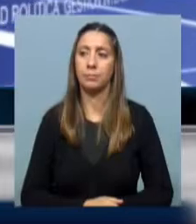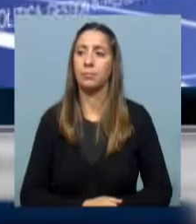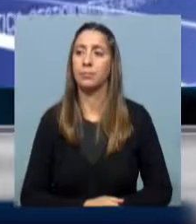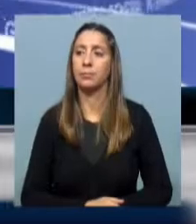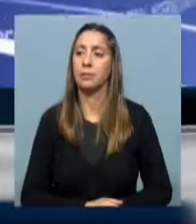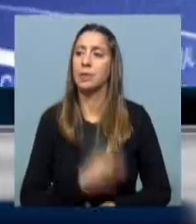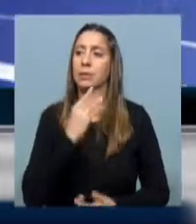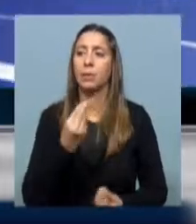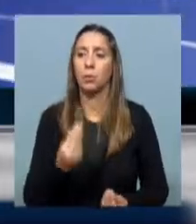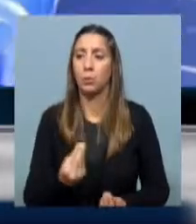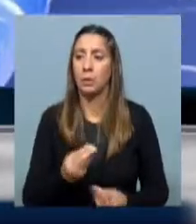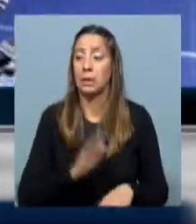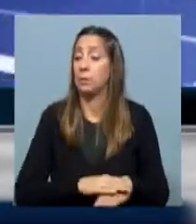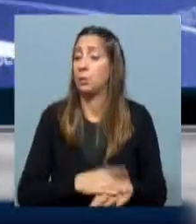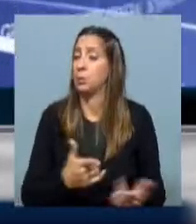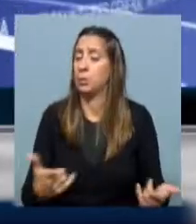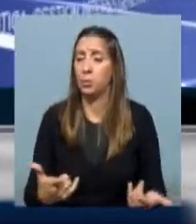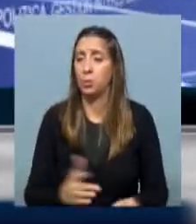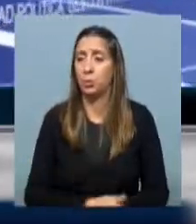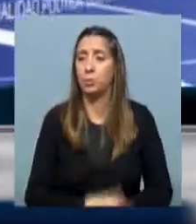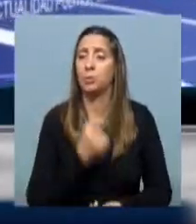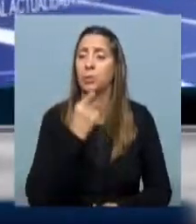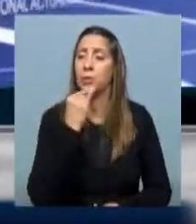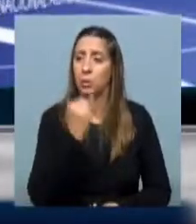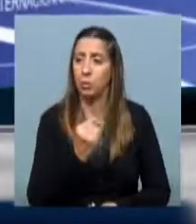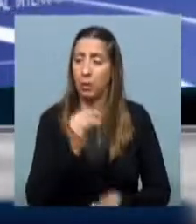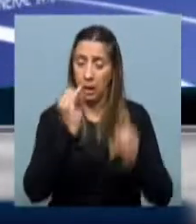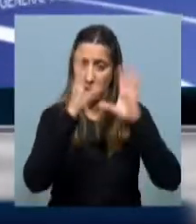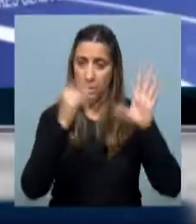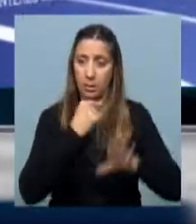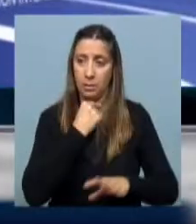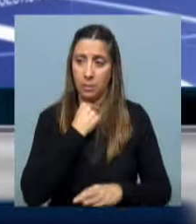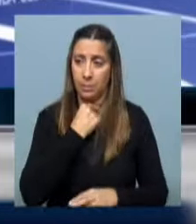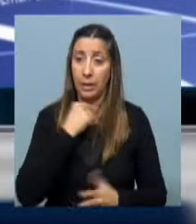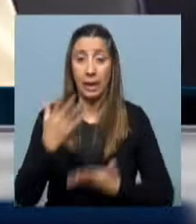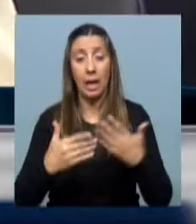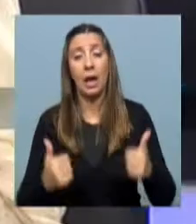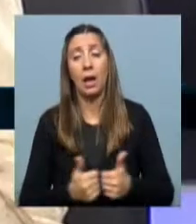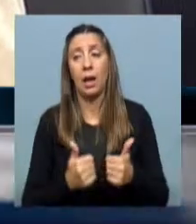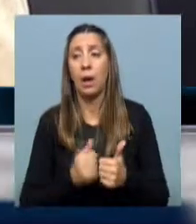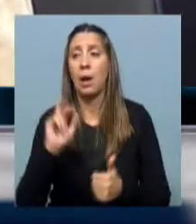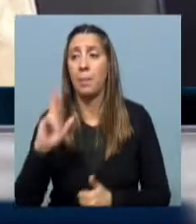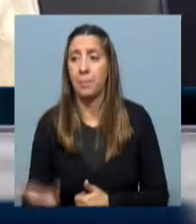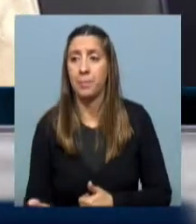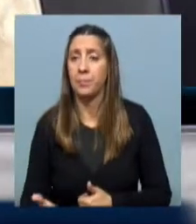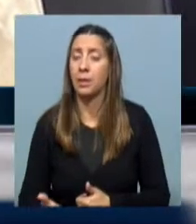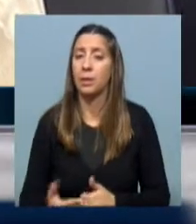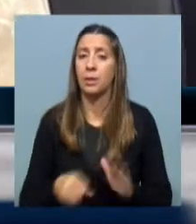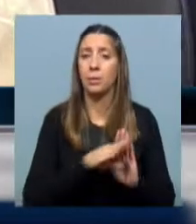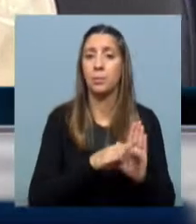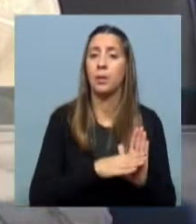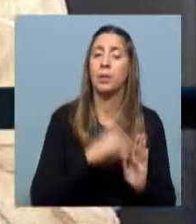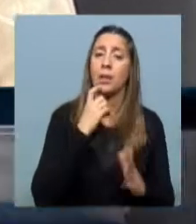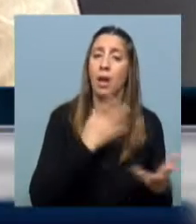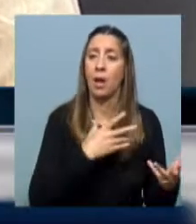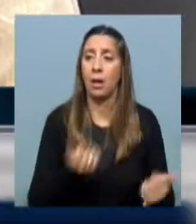¿Cómo se explique? Bueno, y la irresponsabilidad. Yo quiero hacer, ministra, una aclaración ahí. Sí, sí, sí. Las quemas controladas las autoriza el programa San Luis